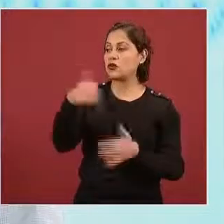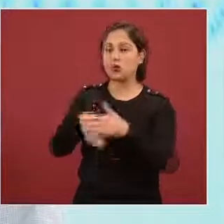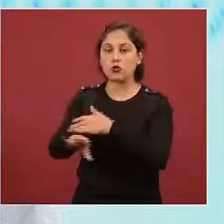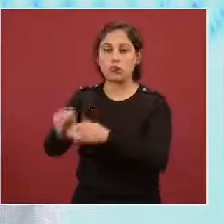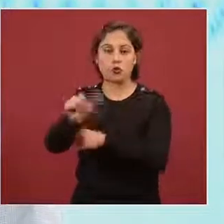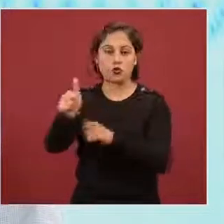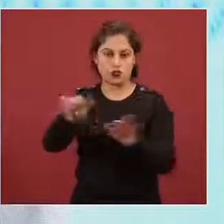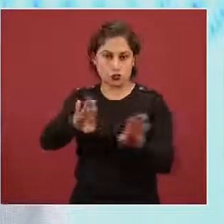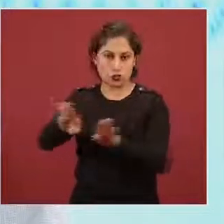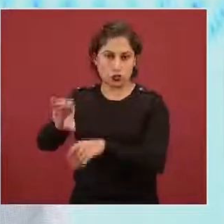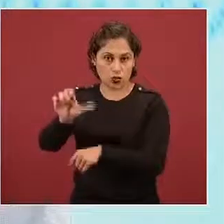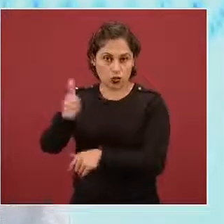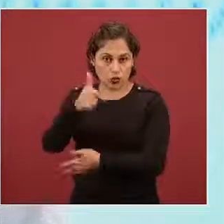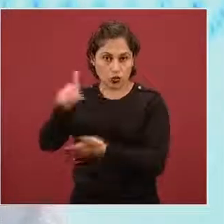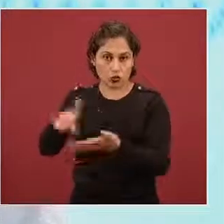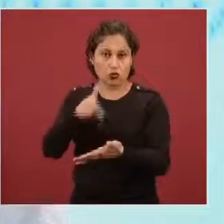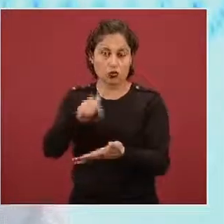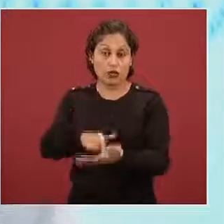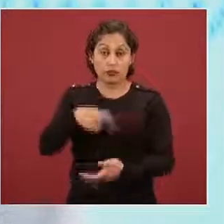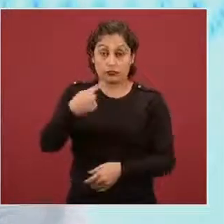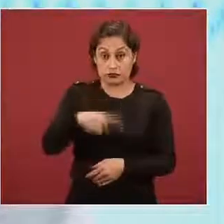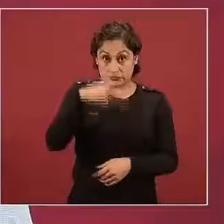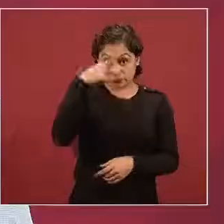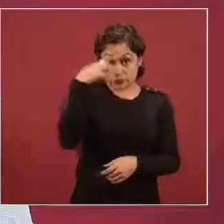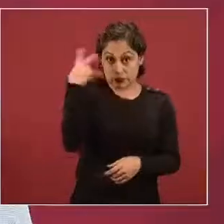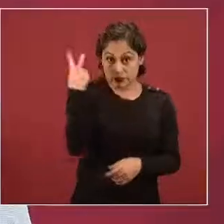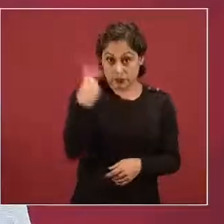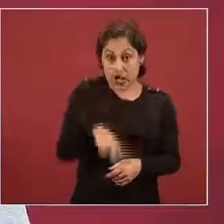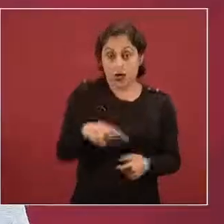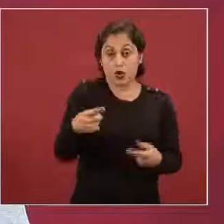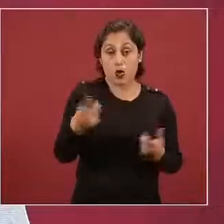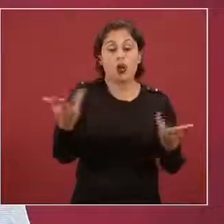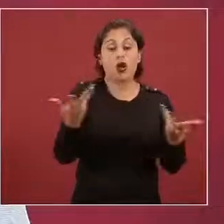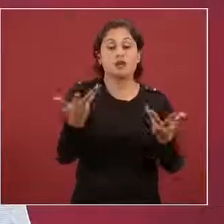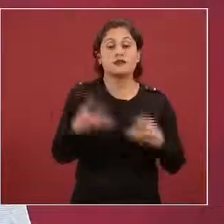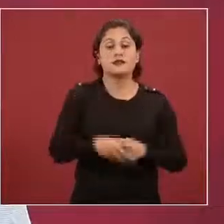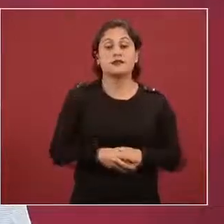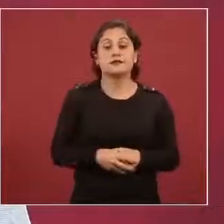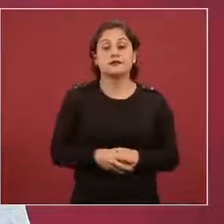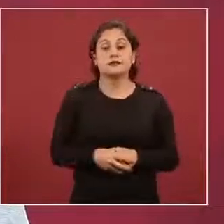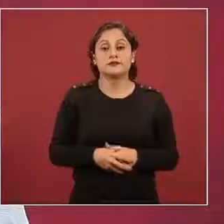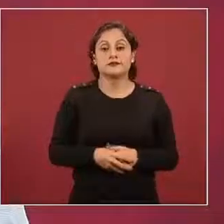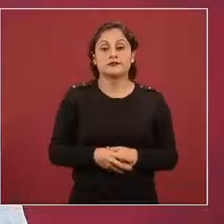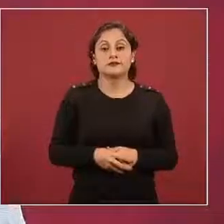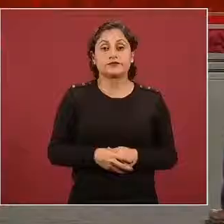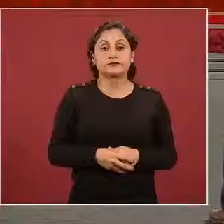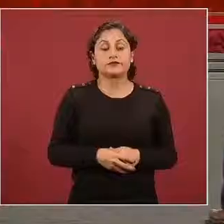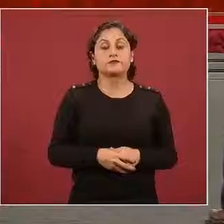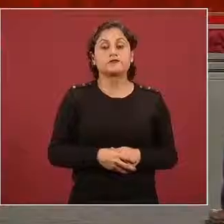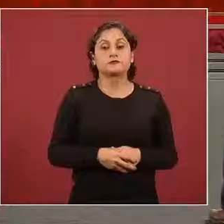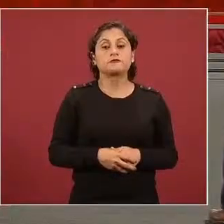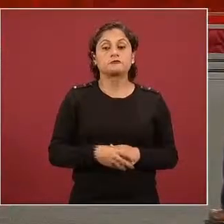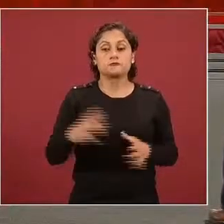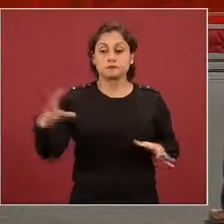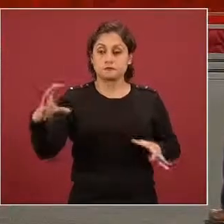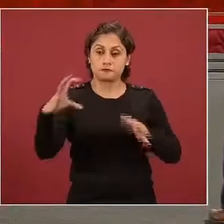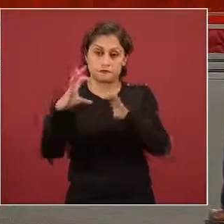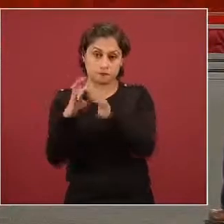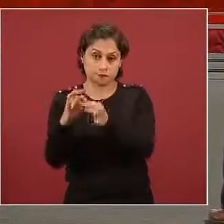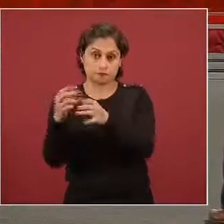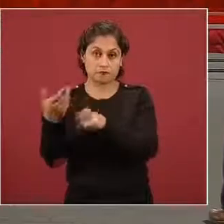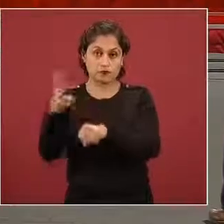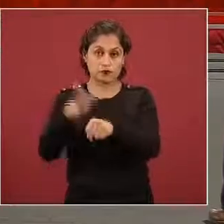continuidad de operaciones. En México lo que hicimos fue, entre otros mecanismos, firmar un convenio con el sector privado para